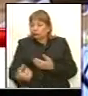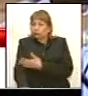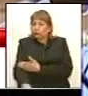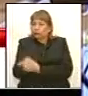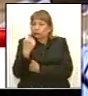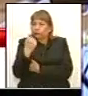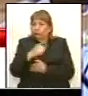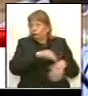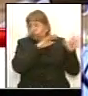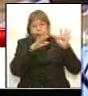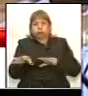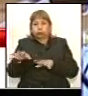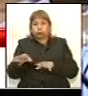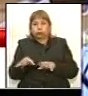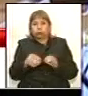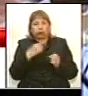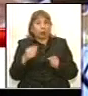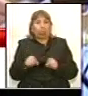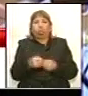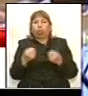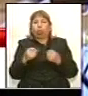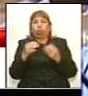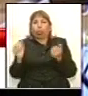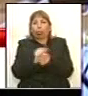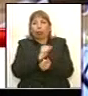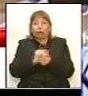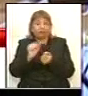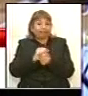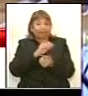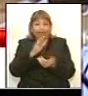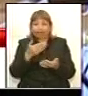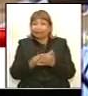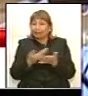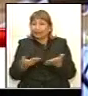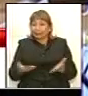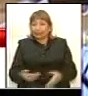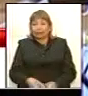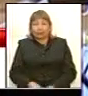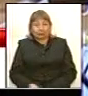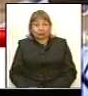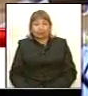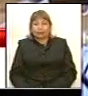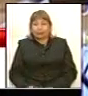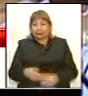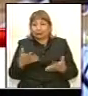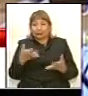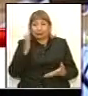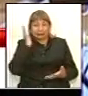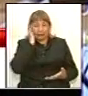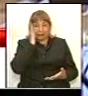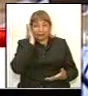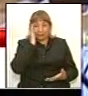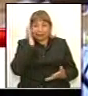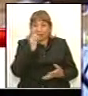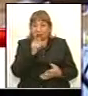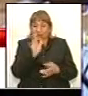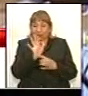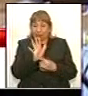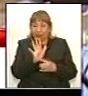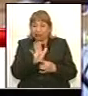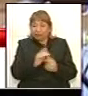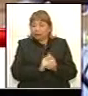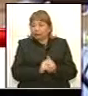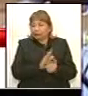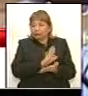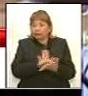fuerza que te destroza todo. Esa relación de cosas que hemos visto es la que necesitamos saber. Lo que usted nos ha enseñado, lo que nos ha traído,